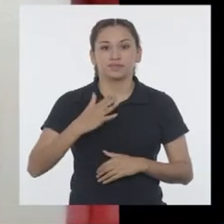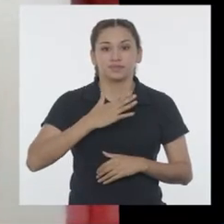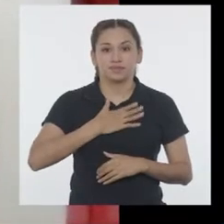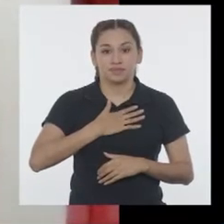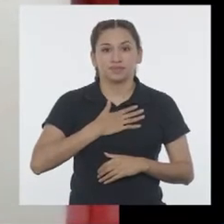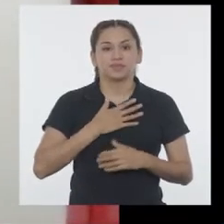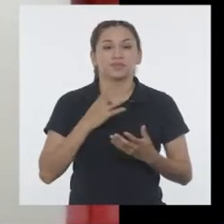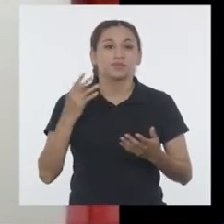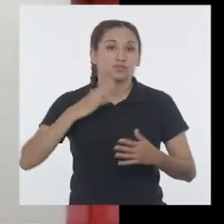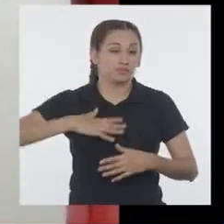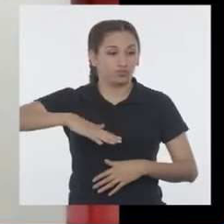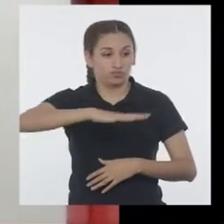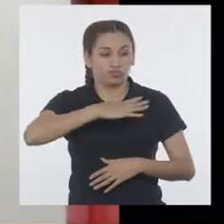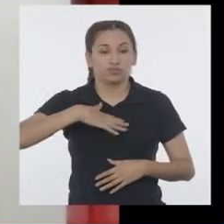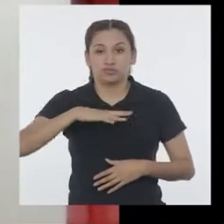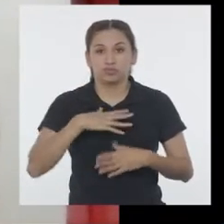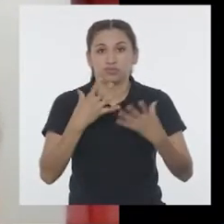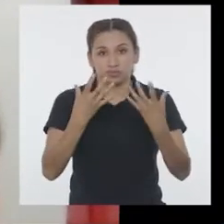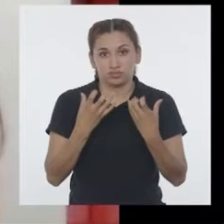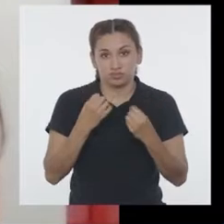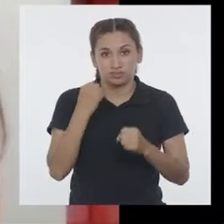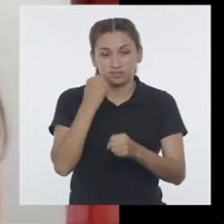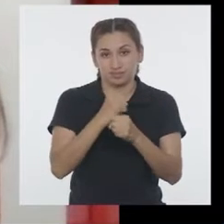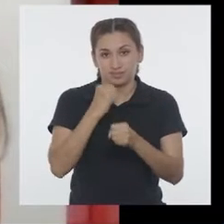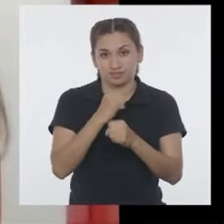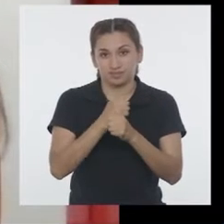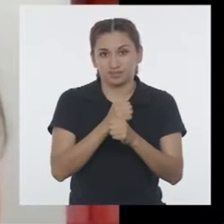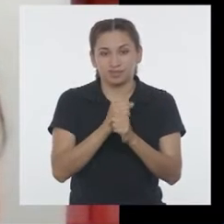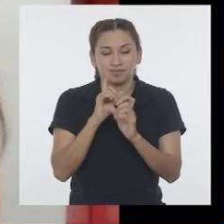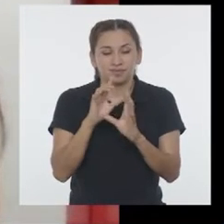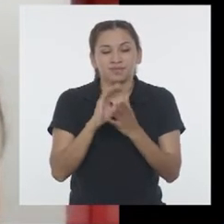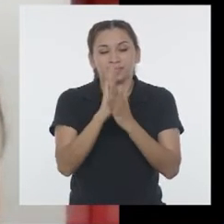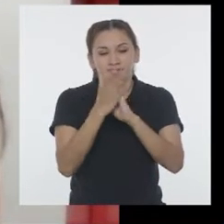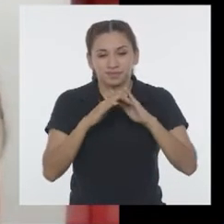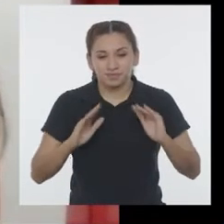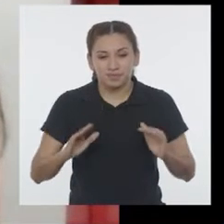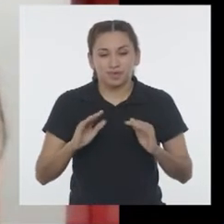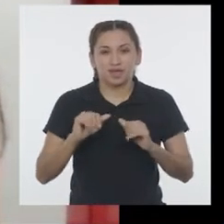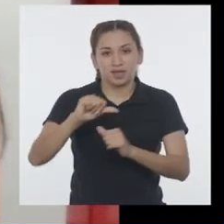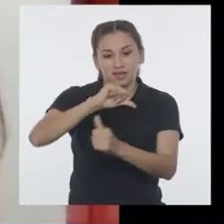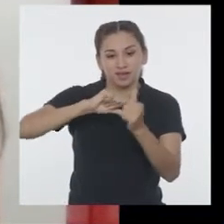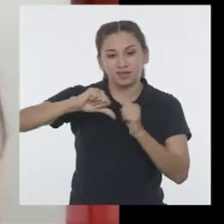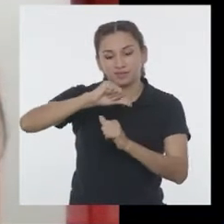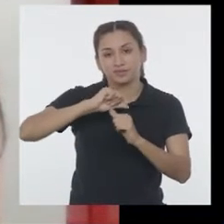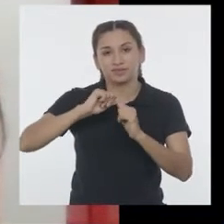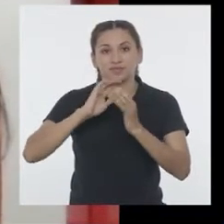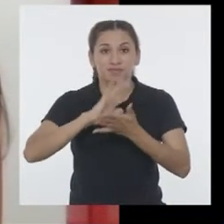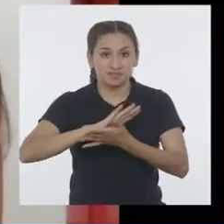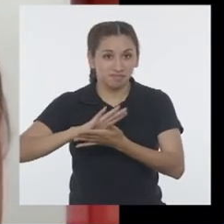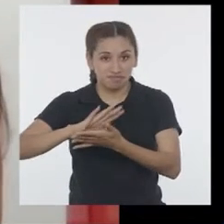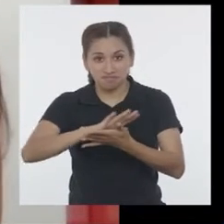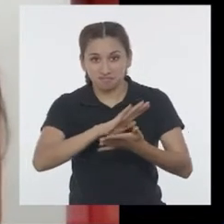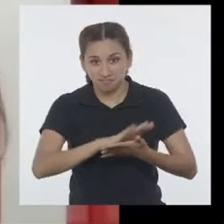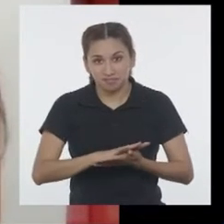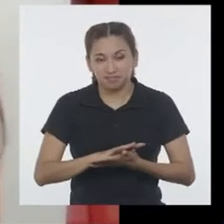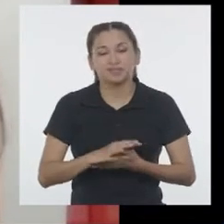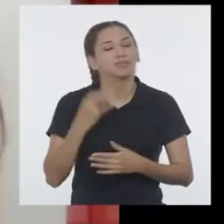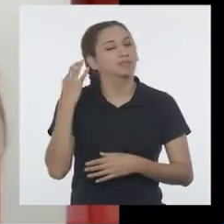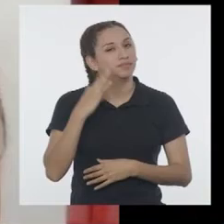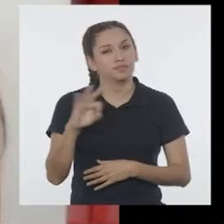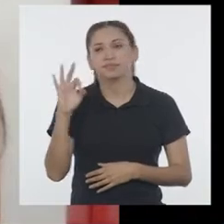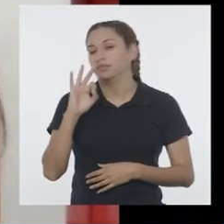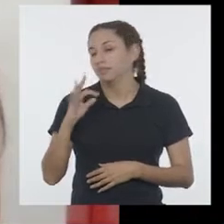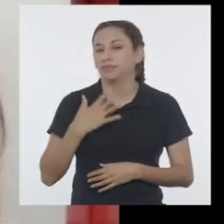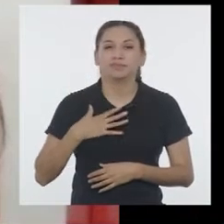En nuestro caso, nosotros para poder trabajar en un entorno de tranquilidad o convivir en un entorno de paz, lo que hacemos